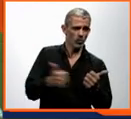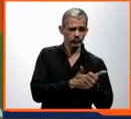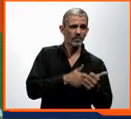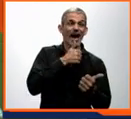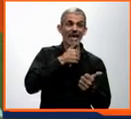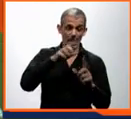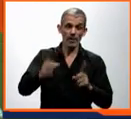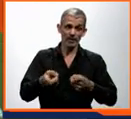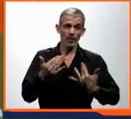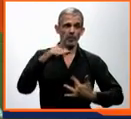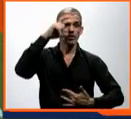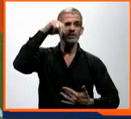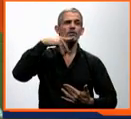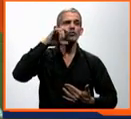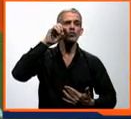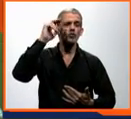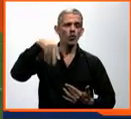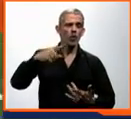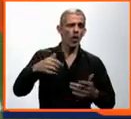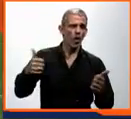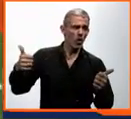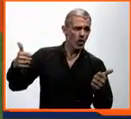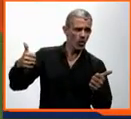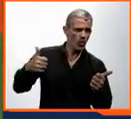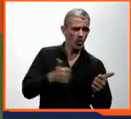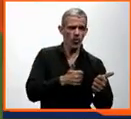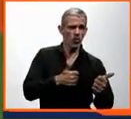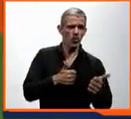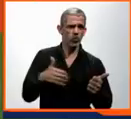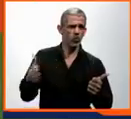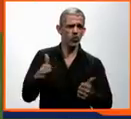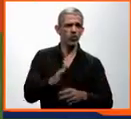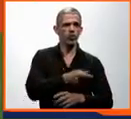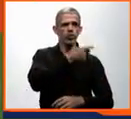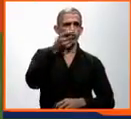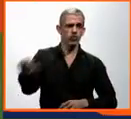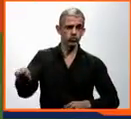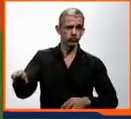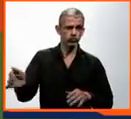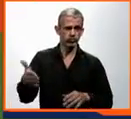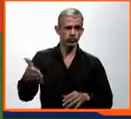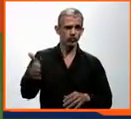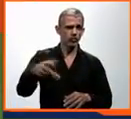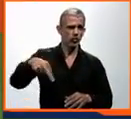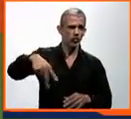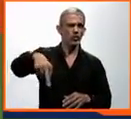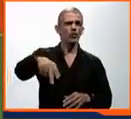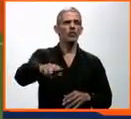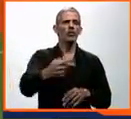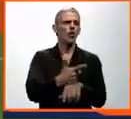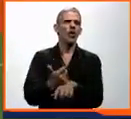Quilmes también tuvo sus chances, le hizo un buen partido, por lo menos le cortó el circuito de fútbol, le